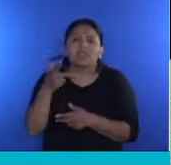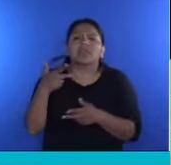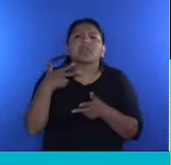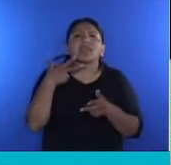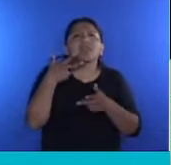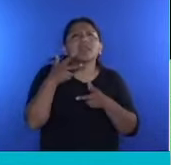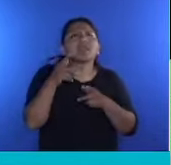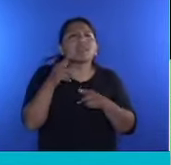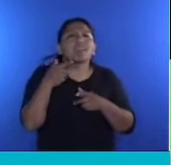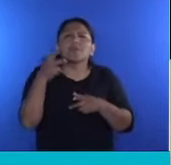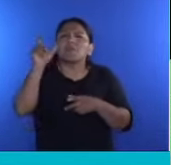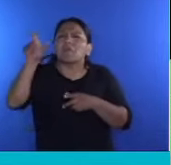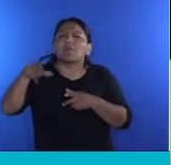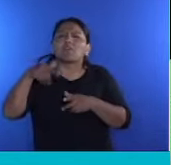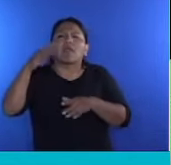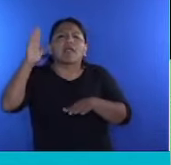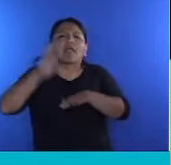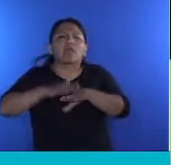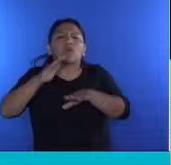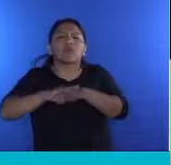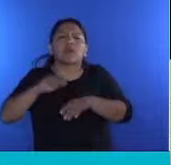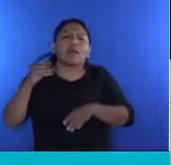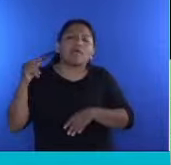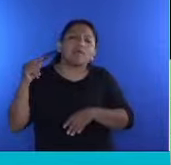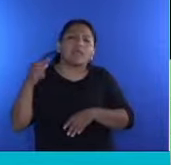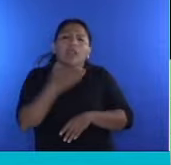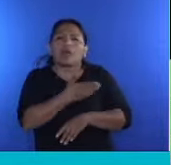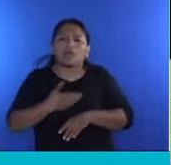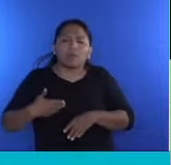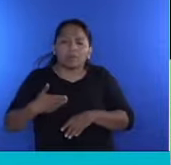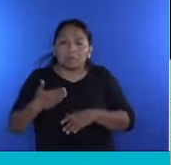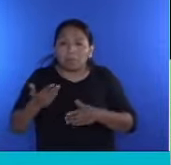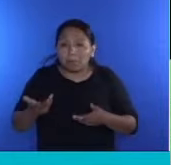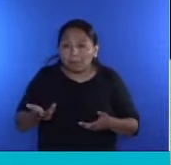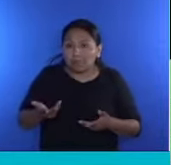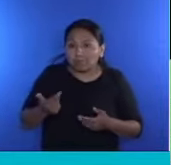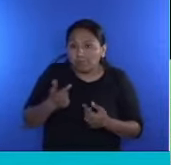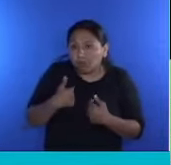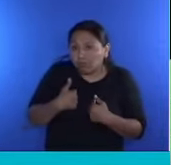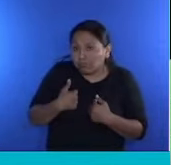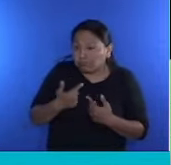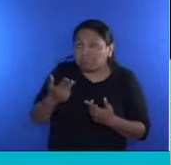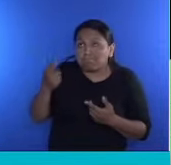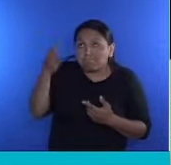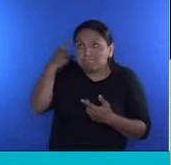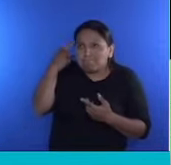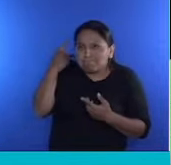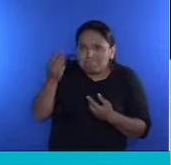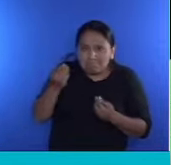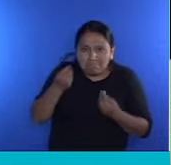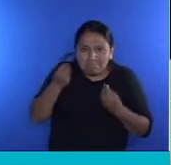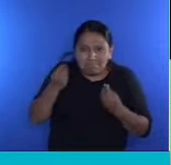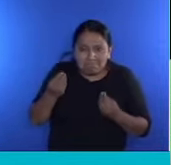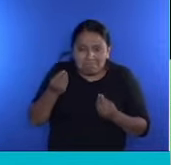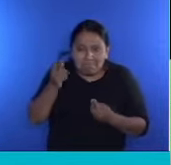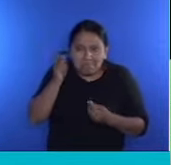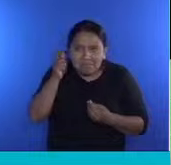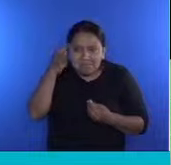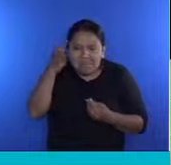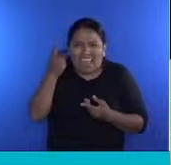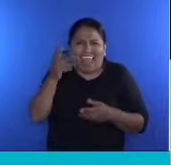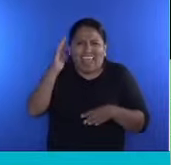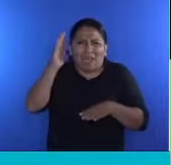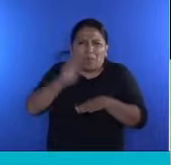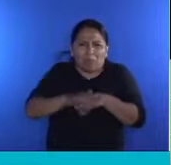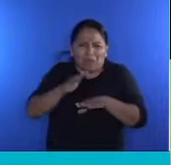responsable al gobierno. Digo, yo no sé en qué cabeza cabe hacer responsable al gobierno por